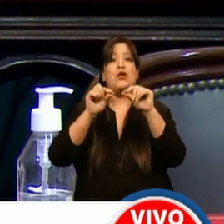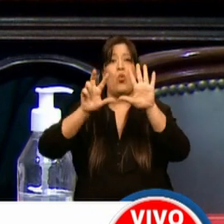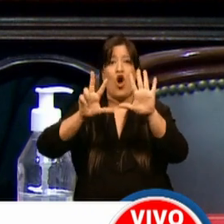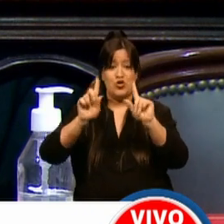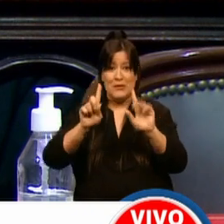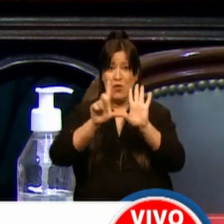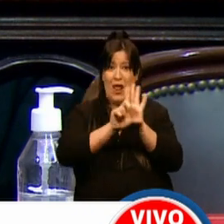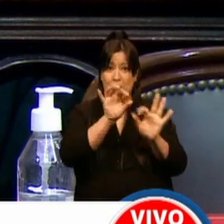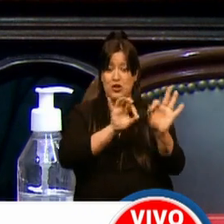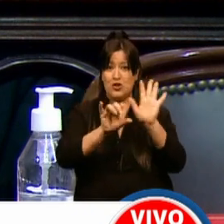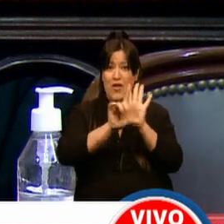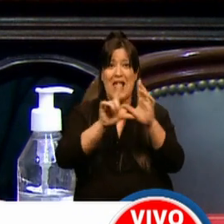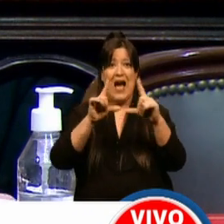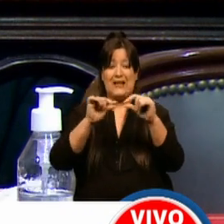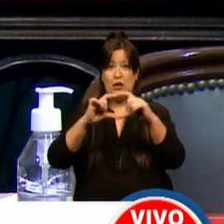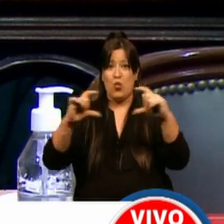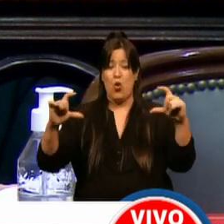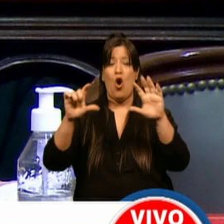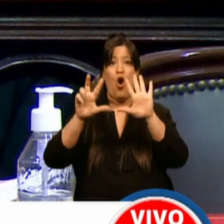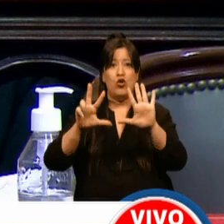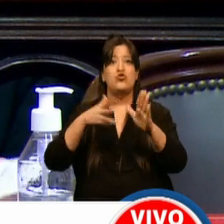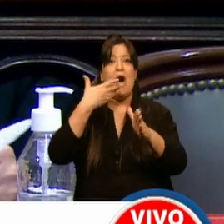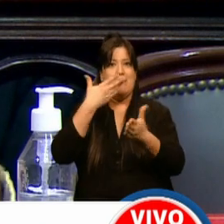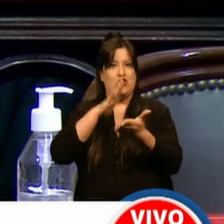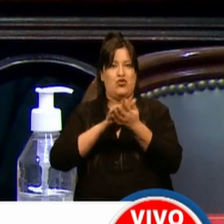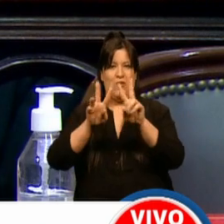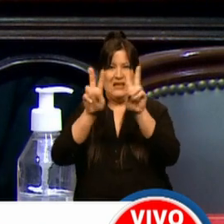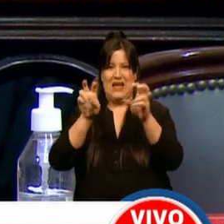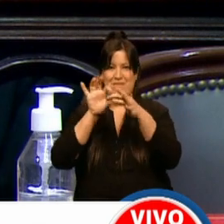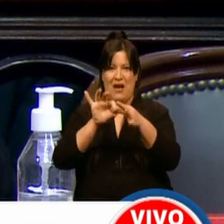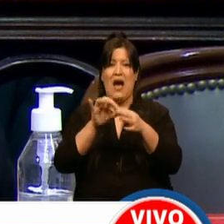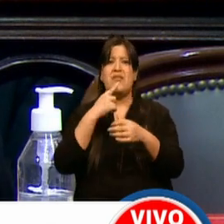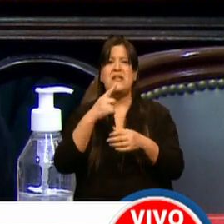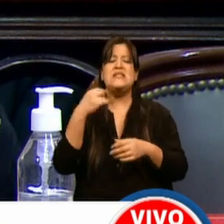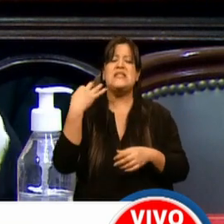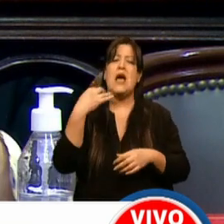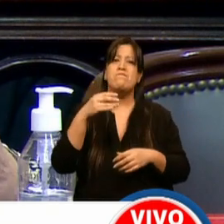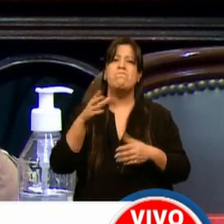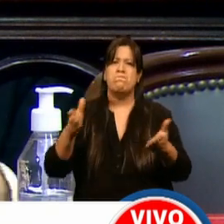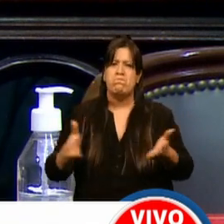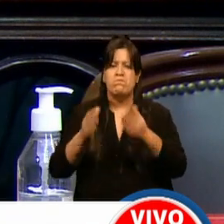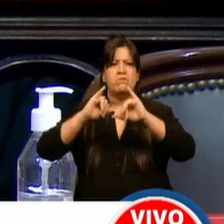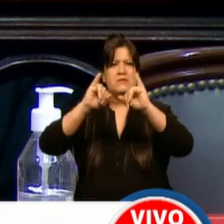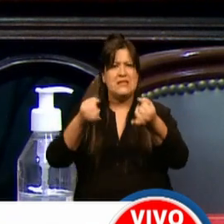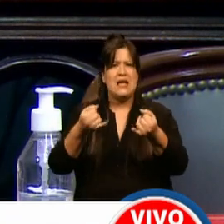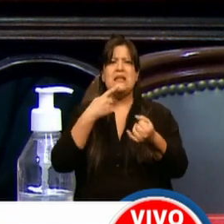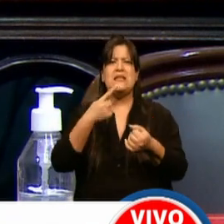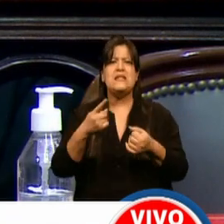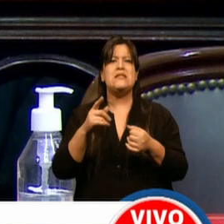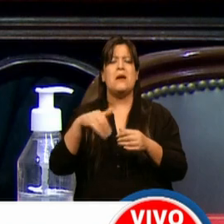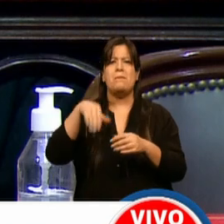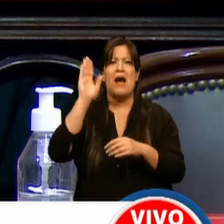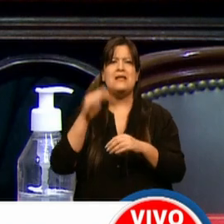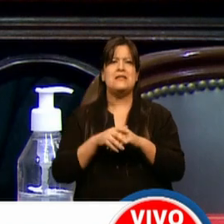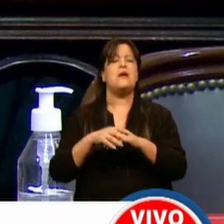tiene esta ley habla justamente de eso exige o impulsa una preferencia sobre